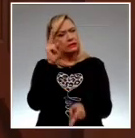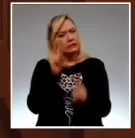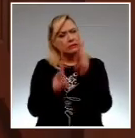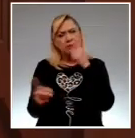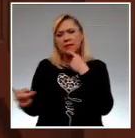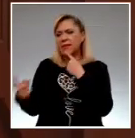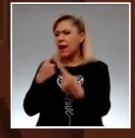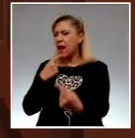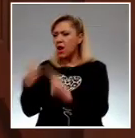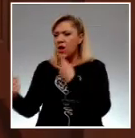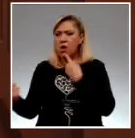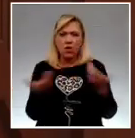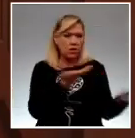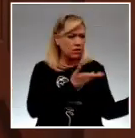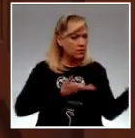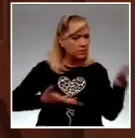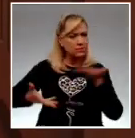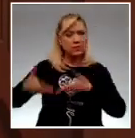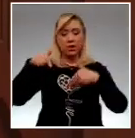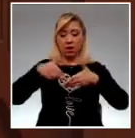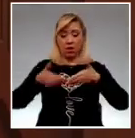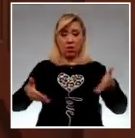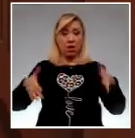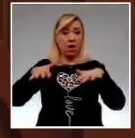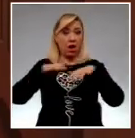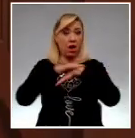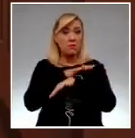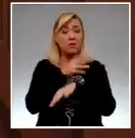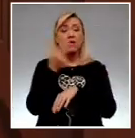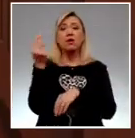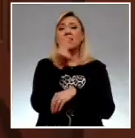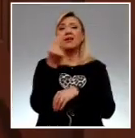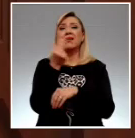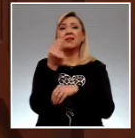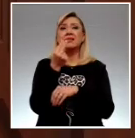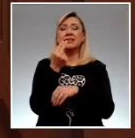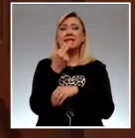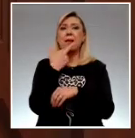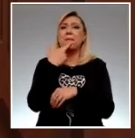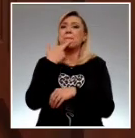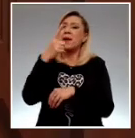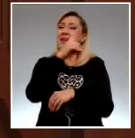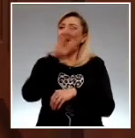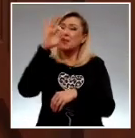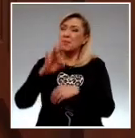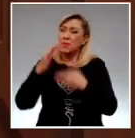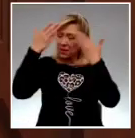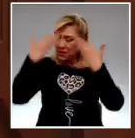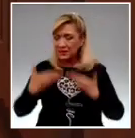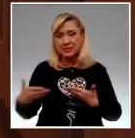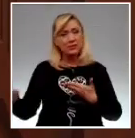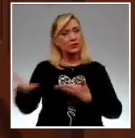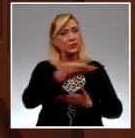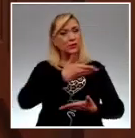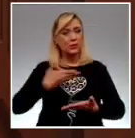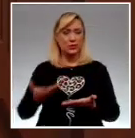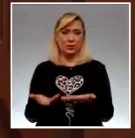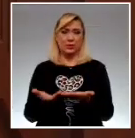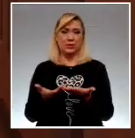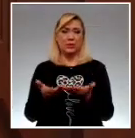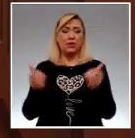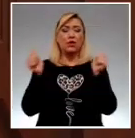cambio exigen que saquemos lo mejor de nosotros mismos, no por medio de la